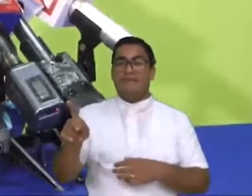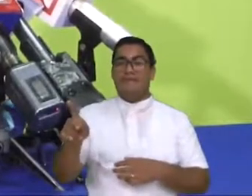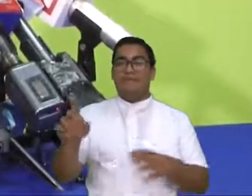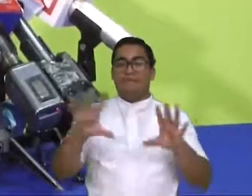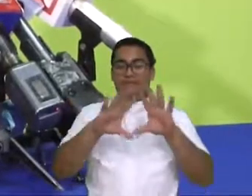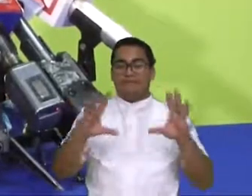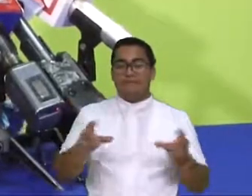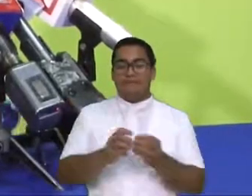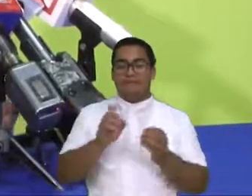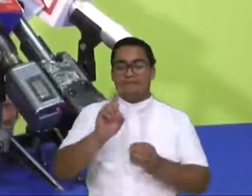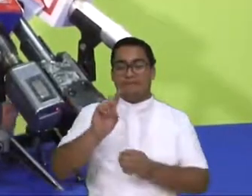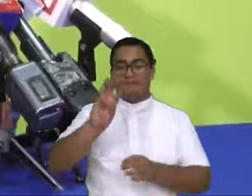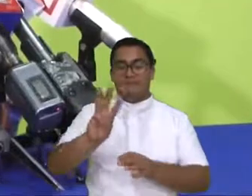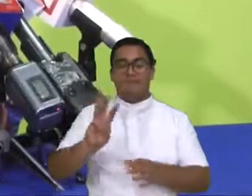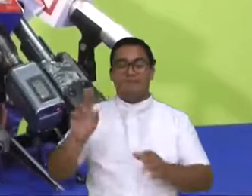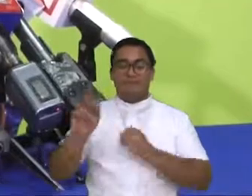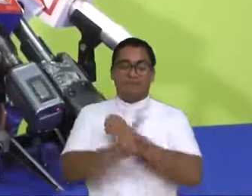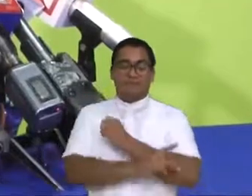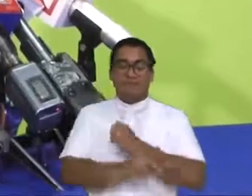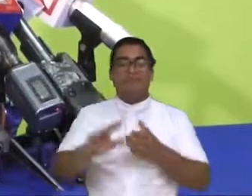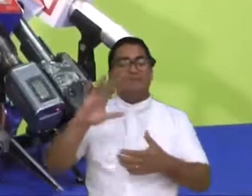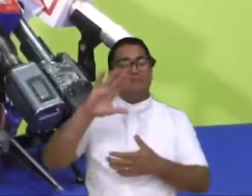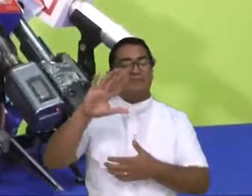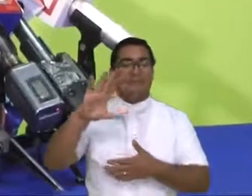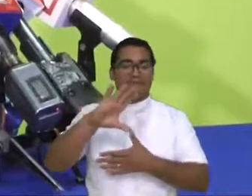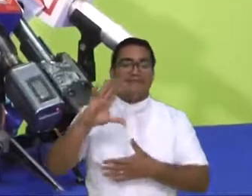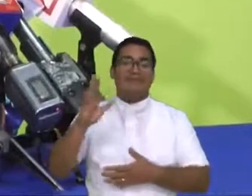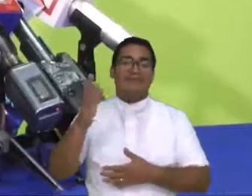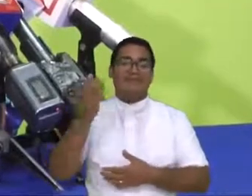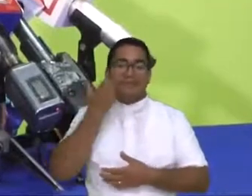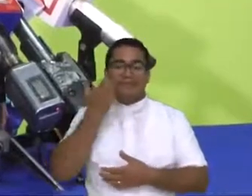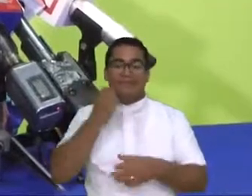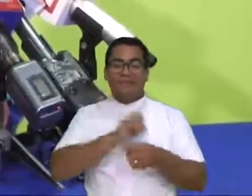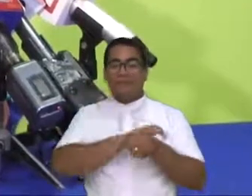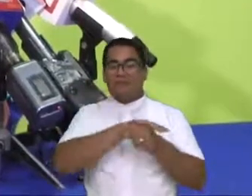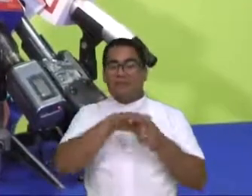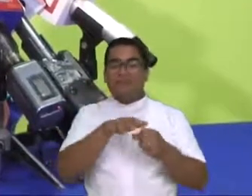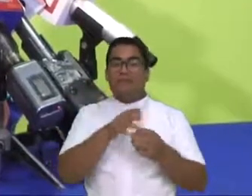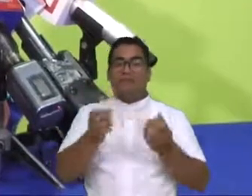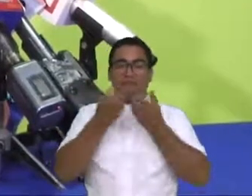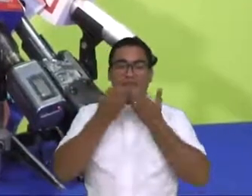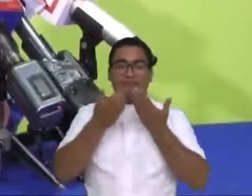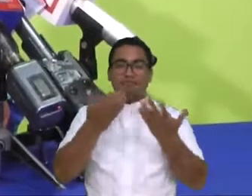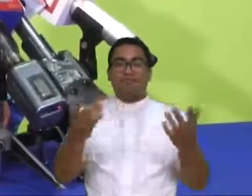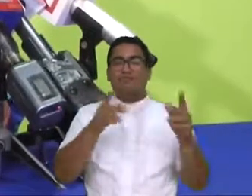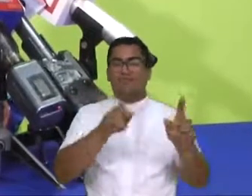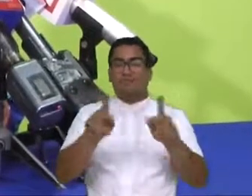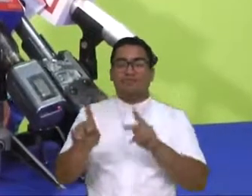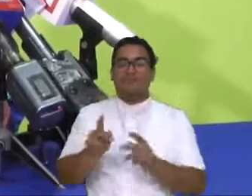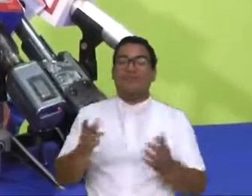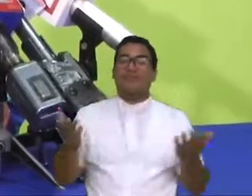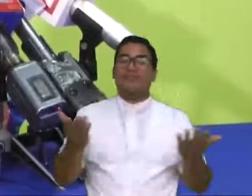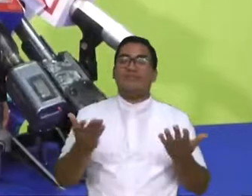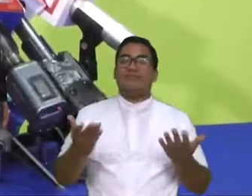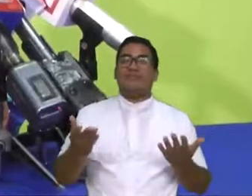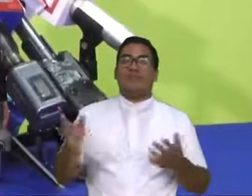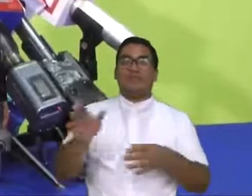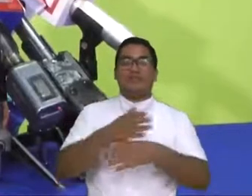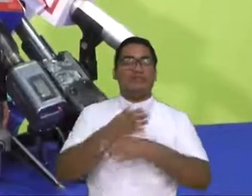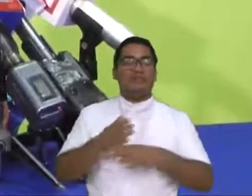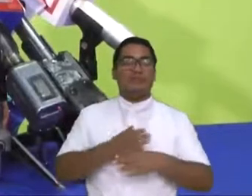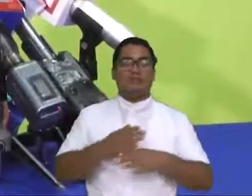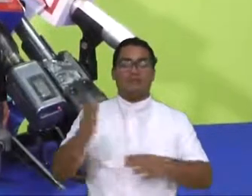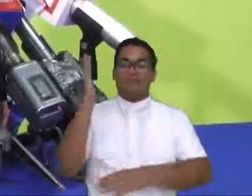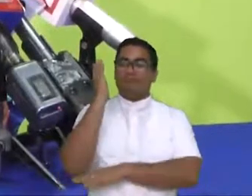de 13 países afectados. Informar siempre a nuestra población como corresponde, que en este momento a través de los diferentes